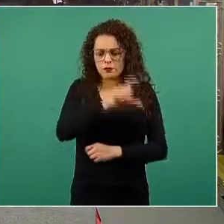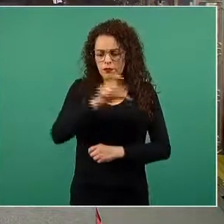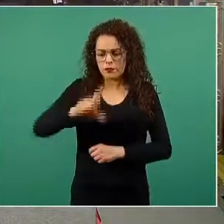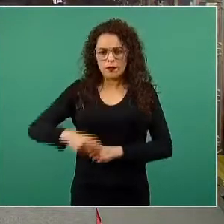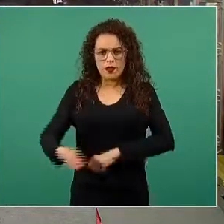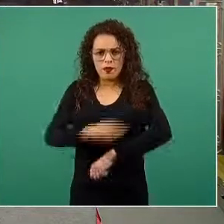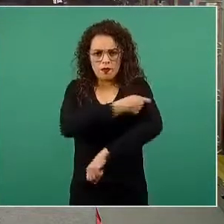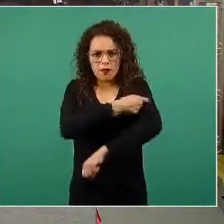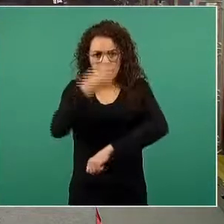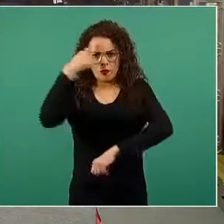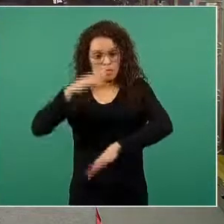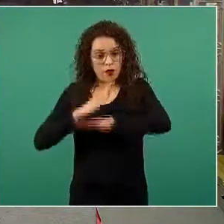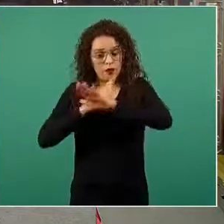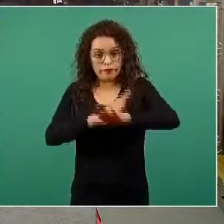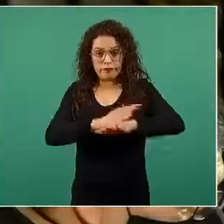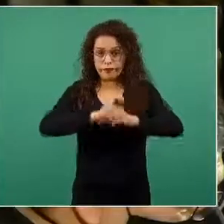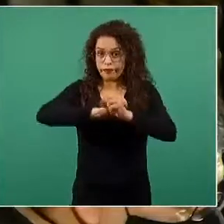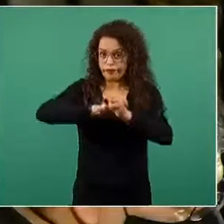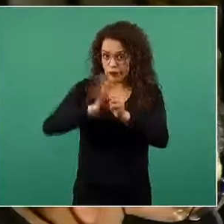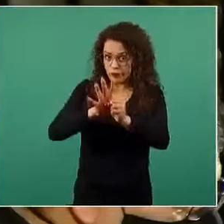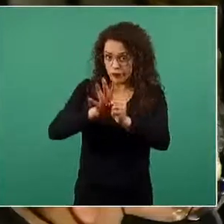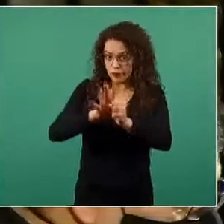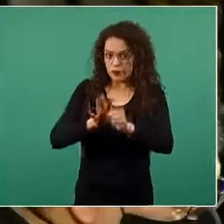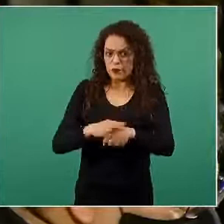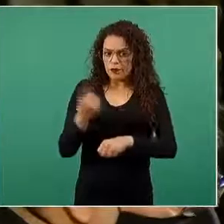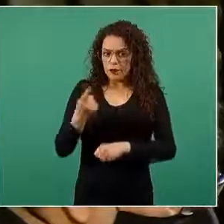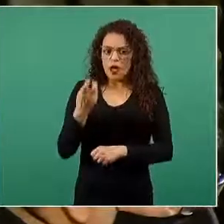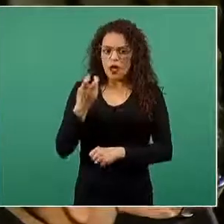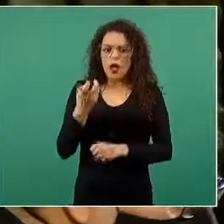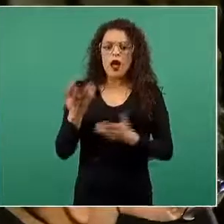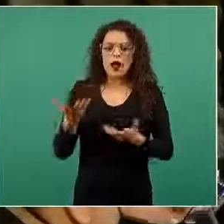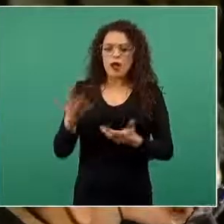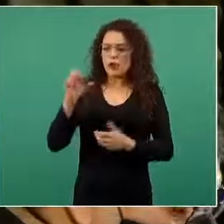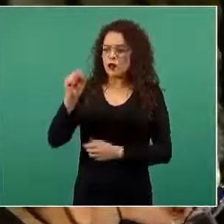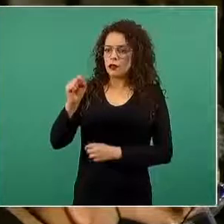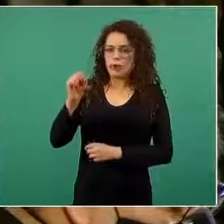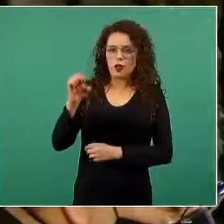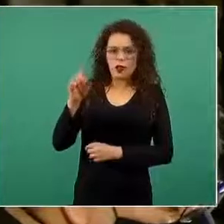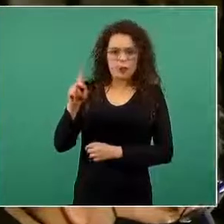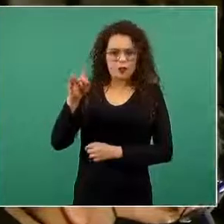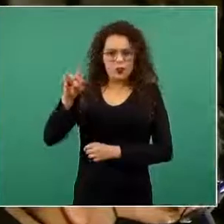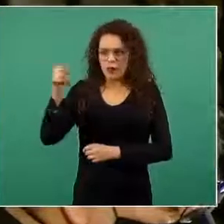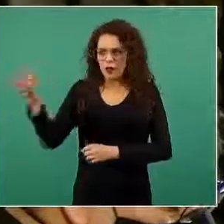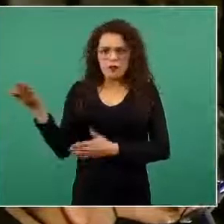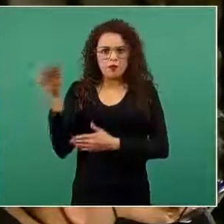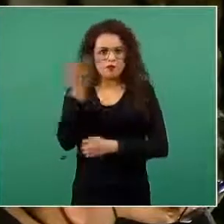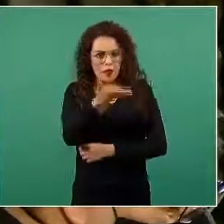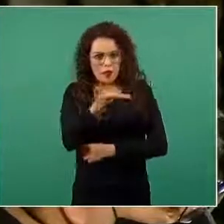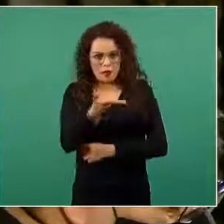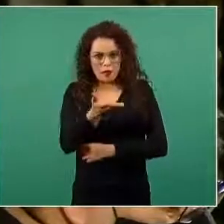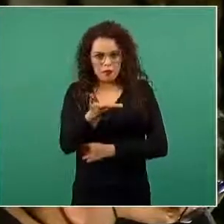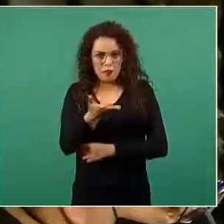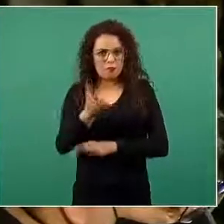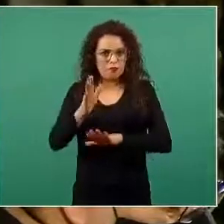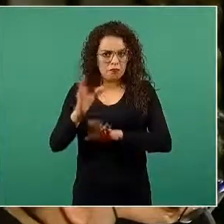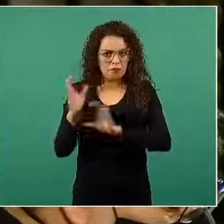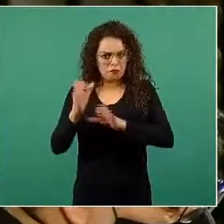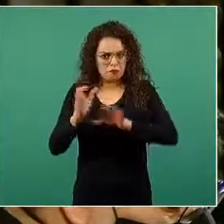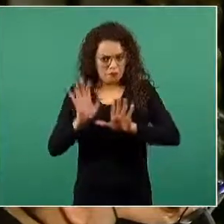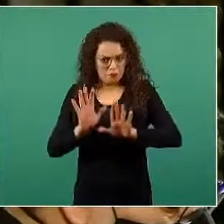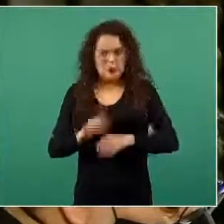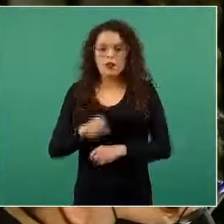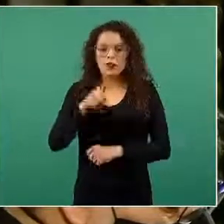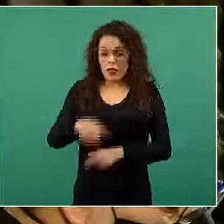COVID-19. Esto en respuesta de la convocatoria de la CEPI. La pregunta es si continúan estos